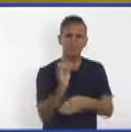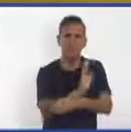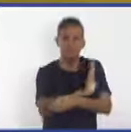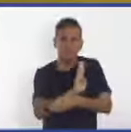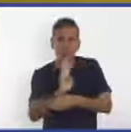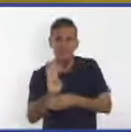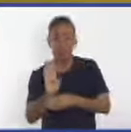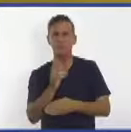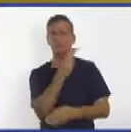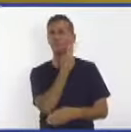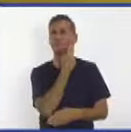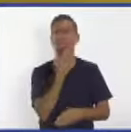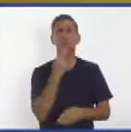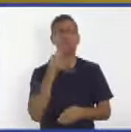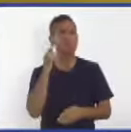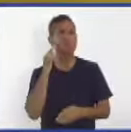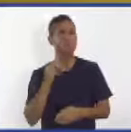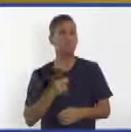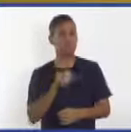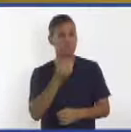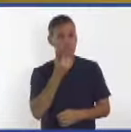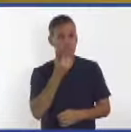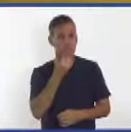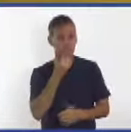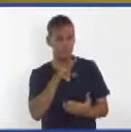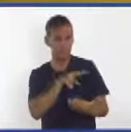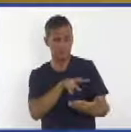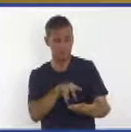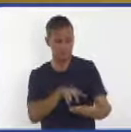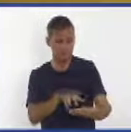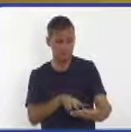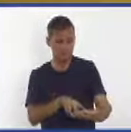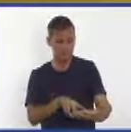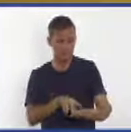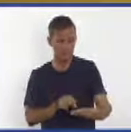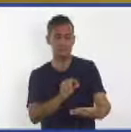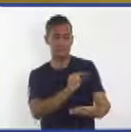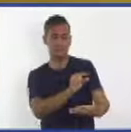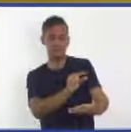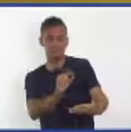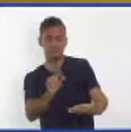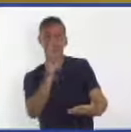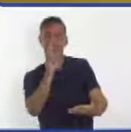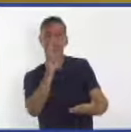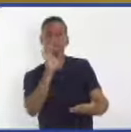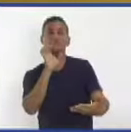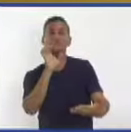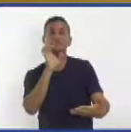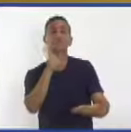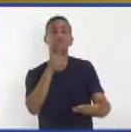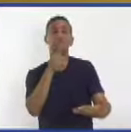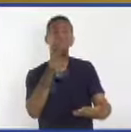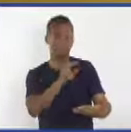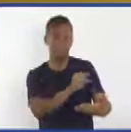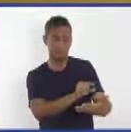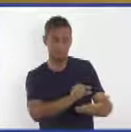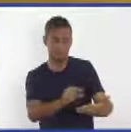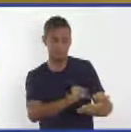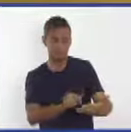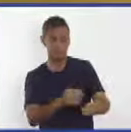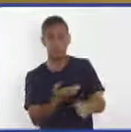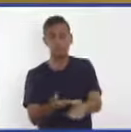en el estudio de algunas obras martianas si pueden observar en el libro